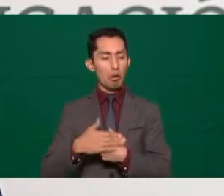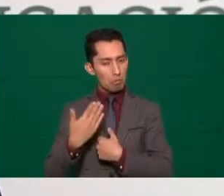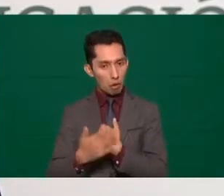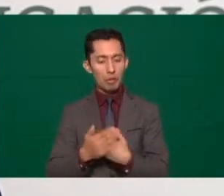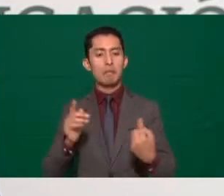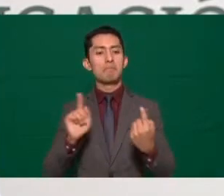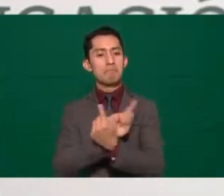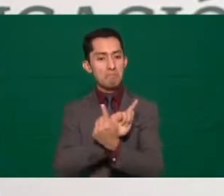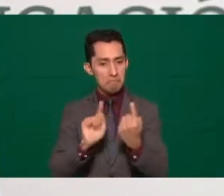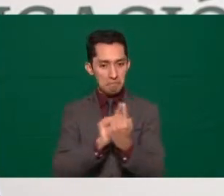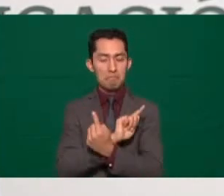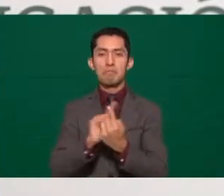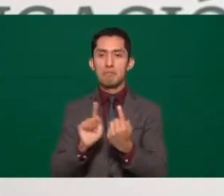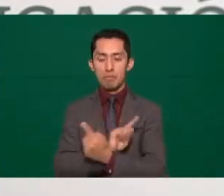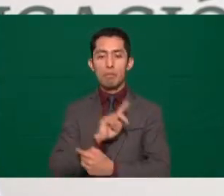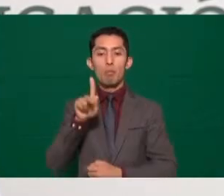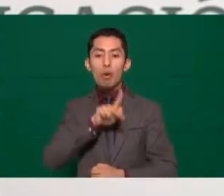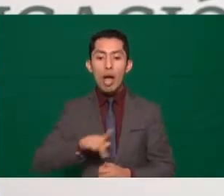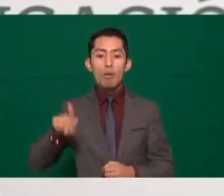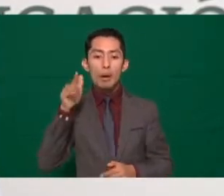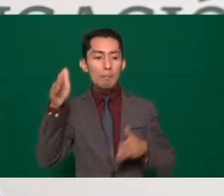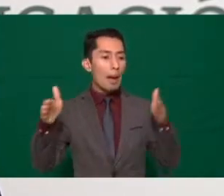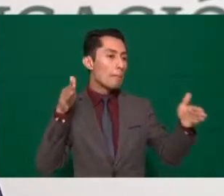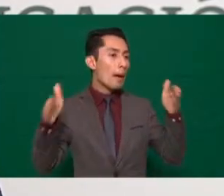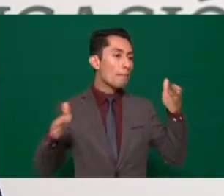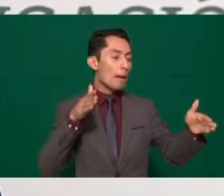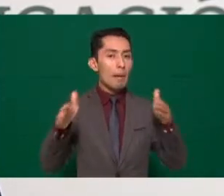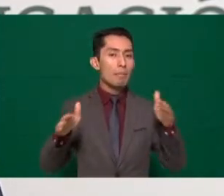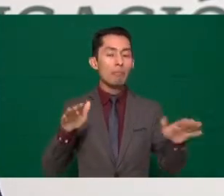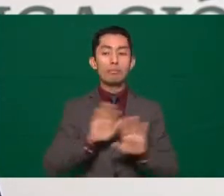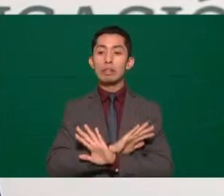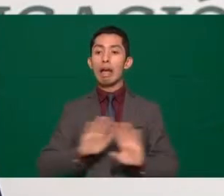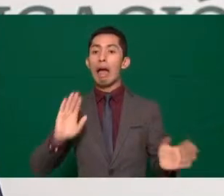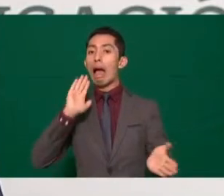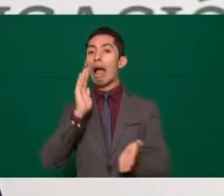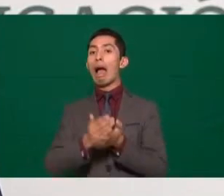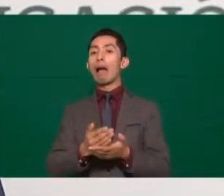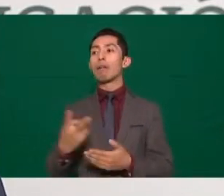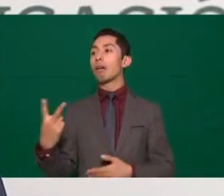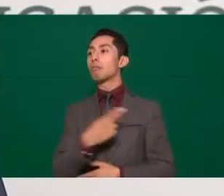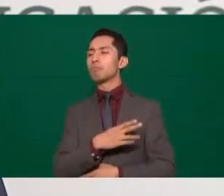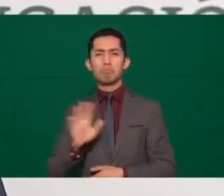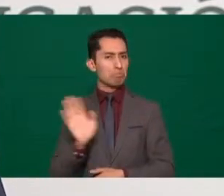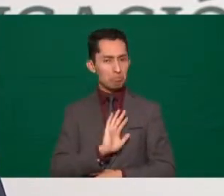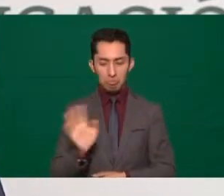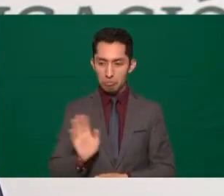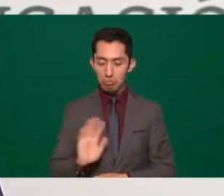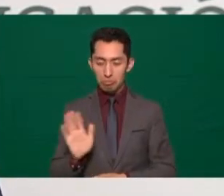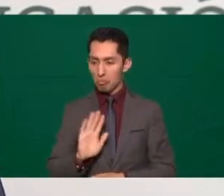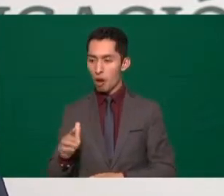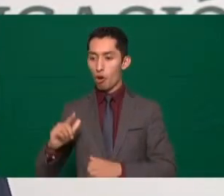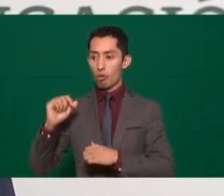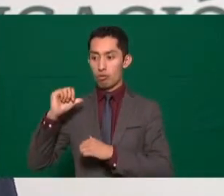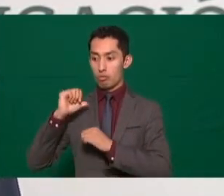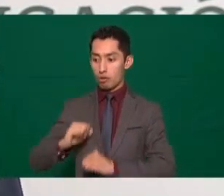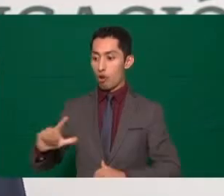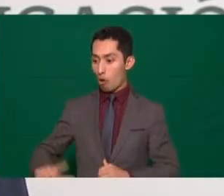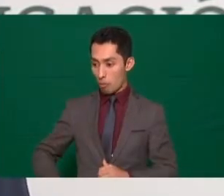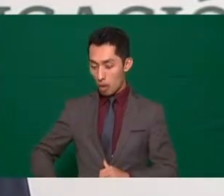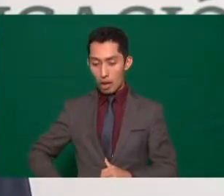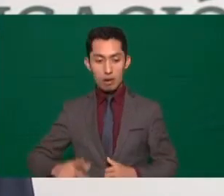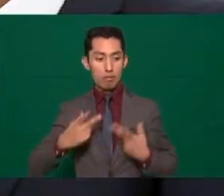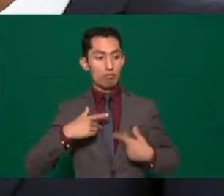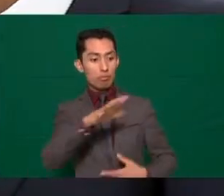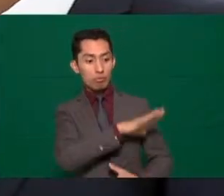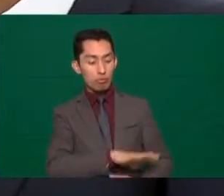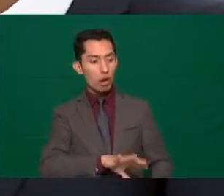estar visitando los pueblos. No va a haber divorcio, nunca, entre pueblo y gobierno.